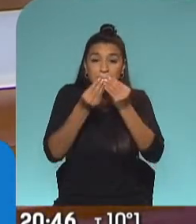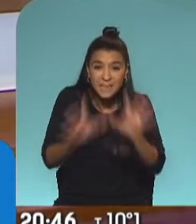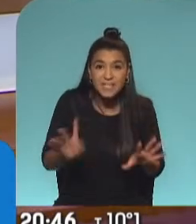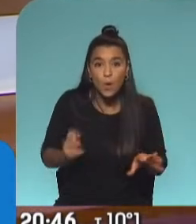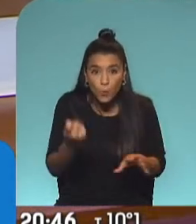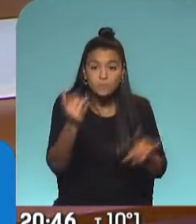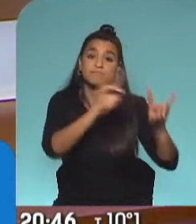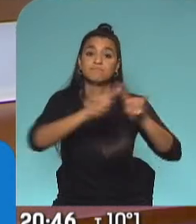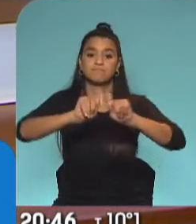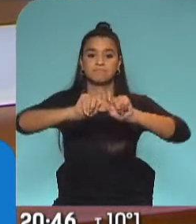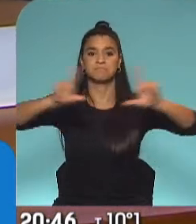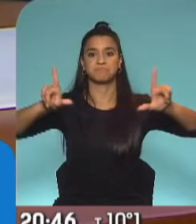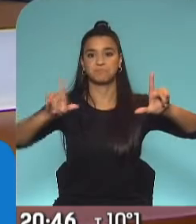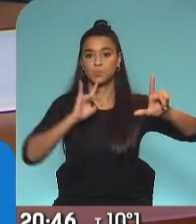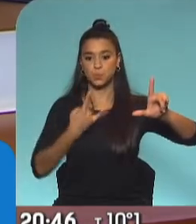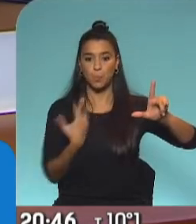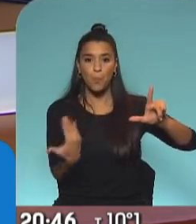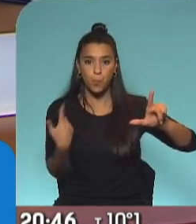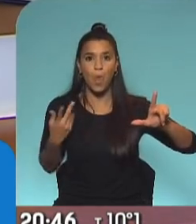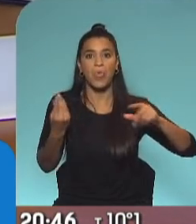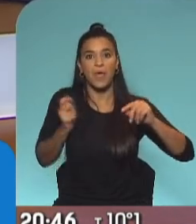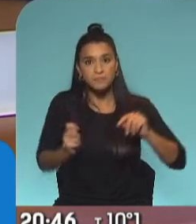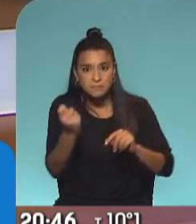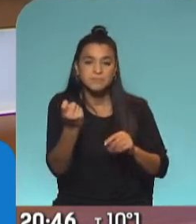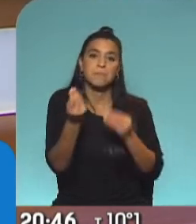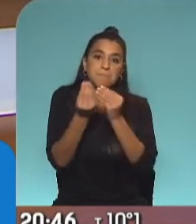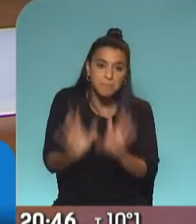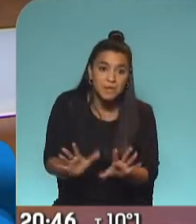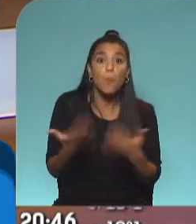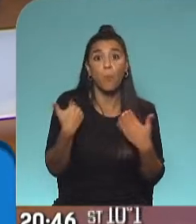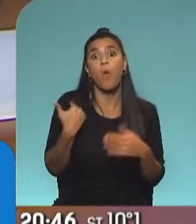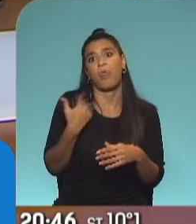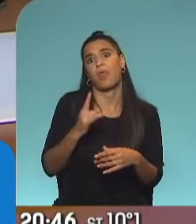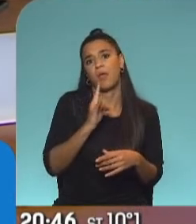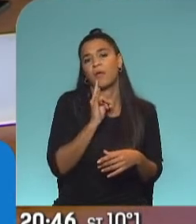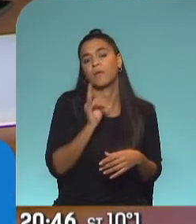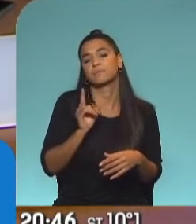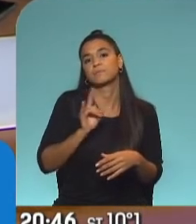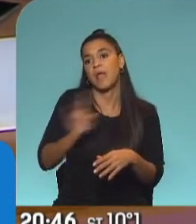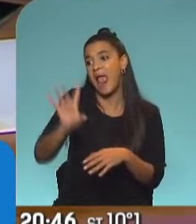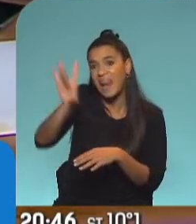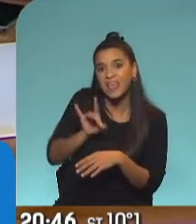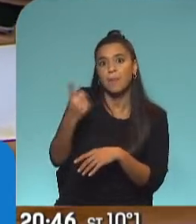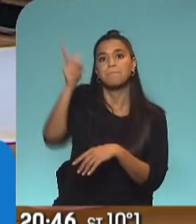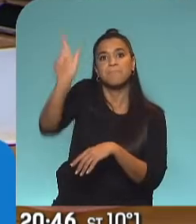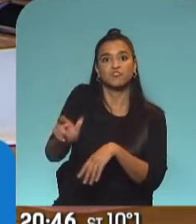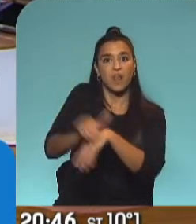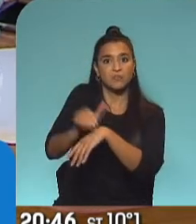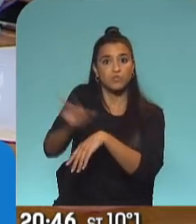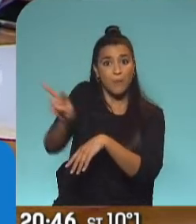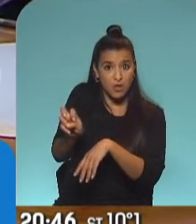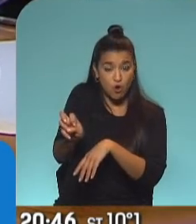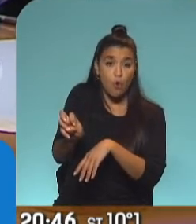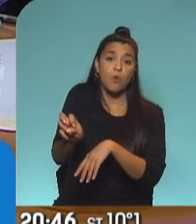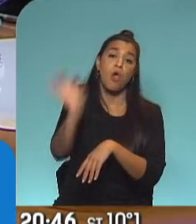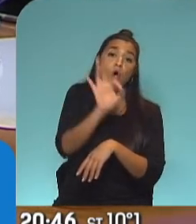de la página de ANSES, así que por supuesto podés designar un apoderado, pero si no querés designar un apoderado lo podés hacer solo, o acercándote